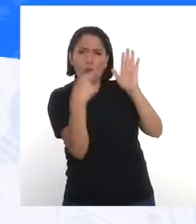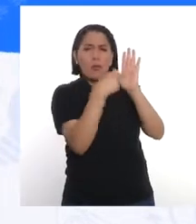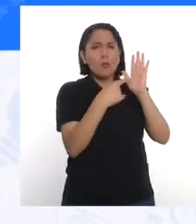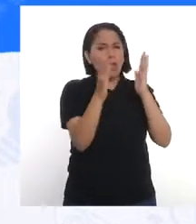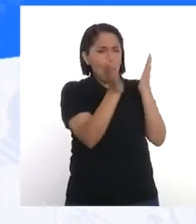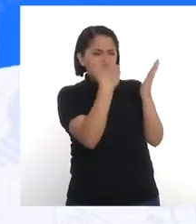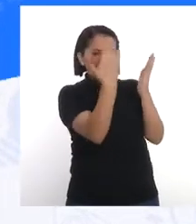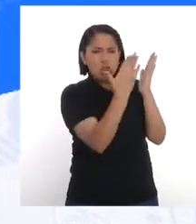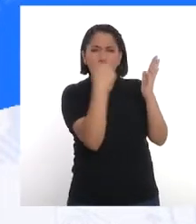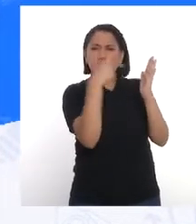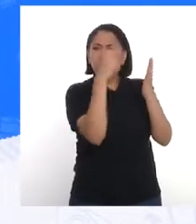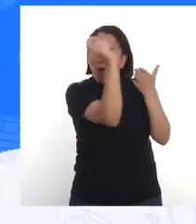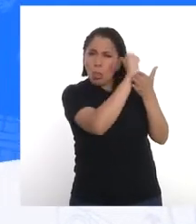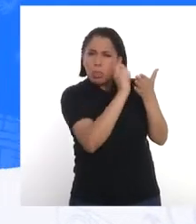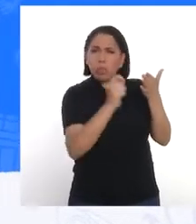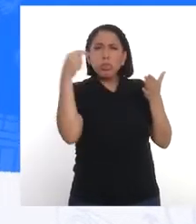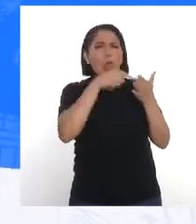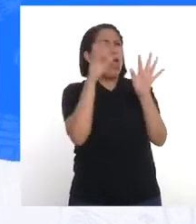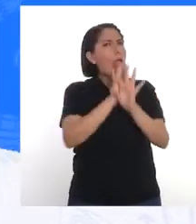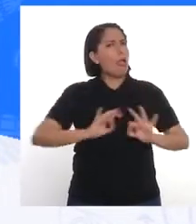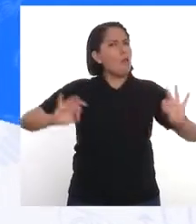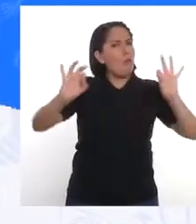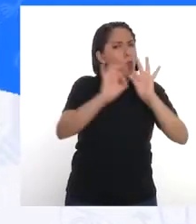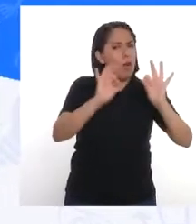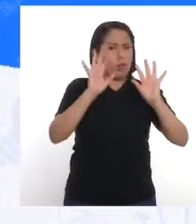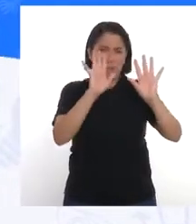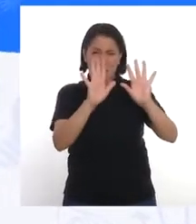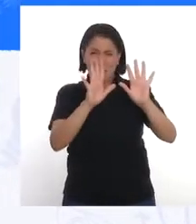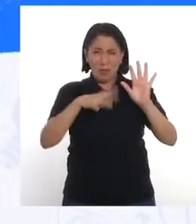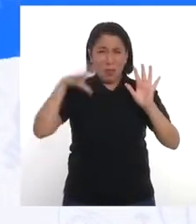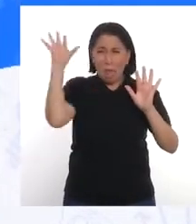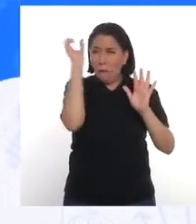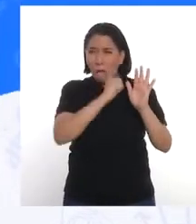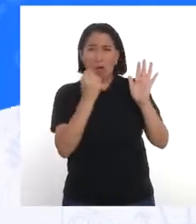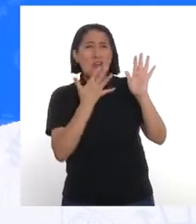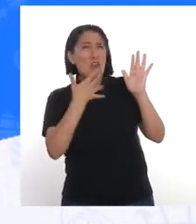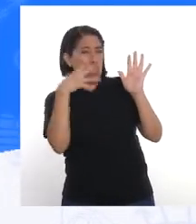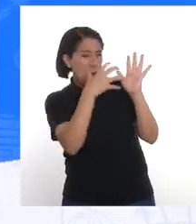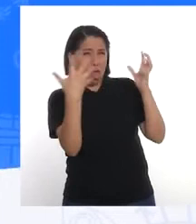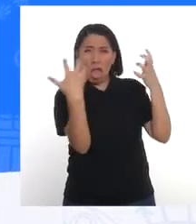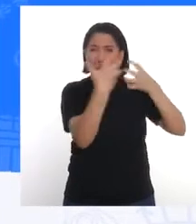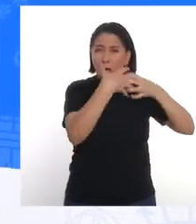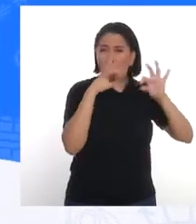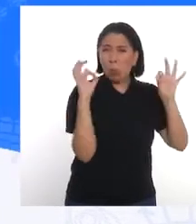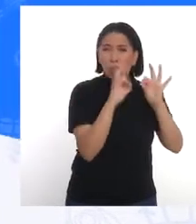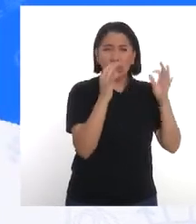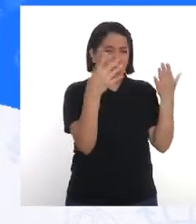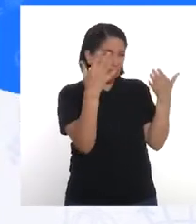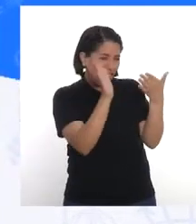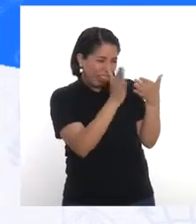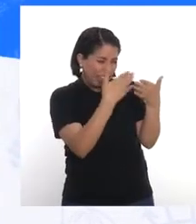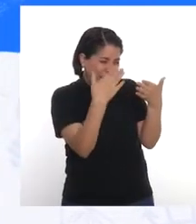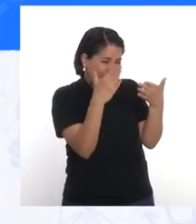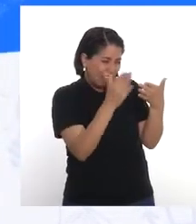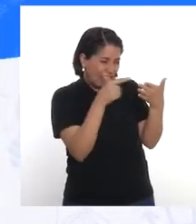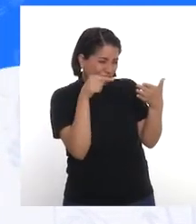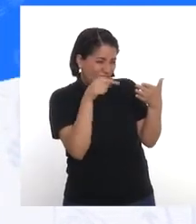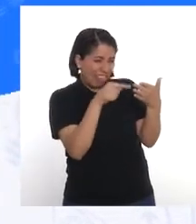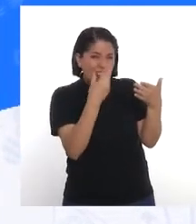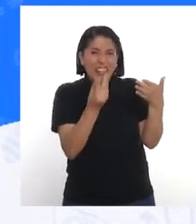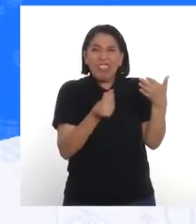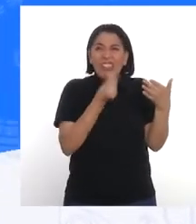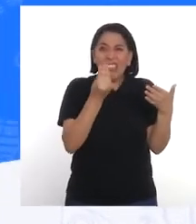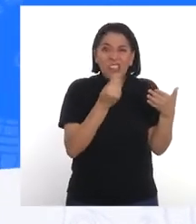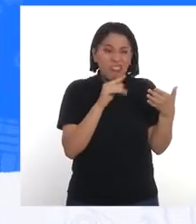de páginas y textos son fundamentales. Pero si a todo ello no se le agrega un adecuado color narrativo, el resultado queda romo y por lo tanto